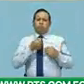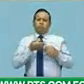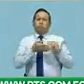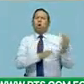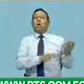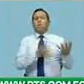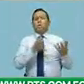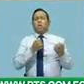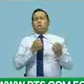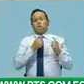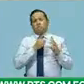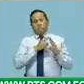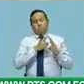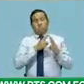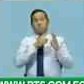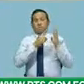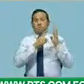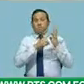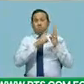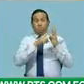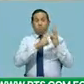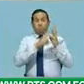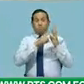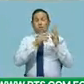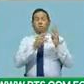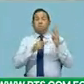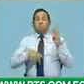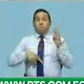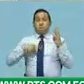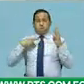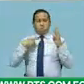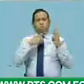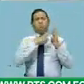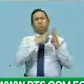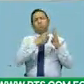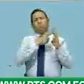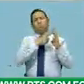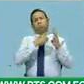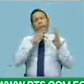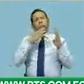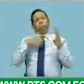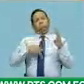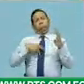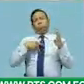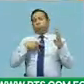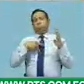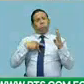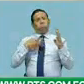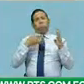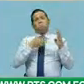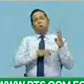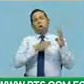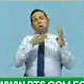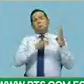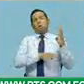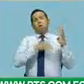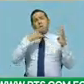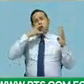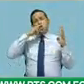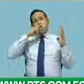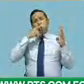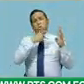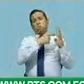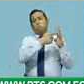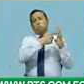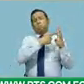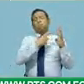otra señora sobrevivieron a la pócima mortal, no así los más pequeños, quienes no resistieron al veneno. Así lo reveló el